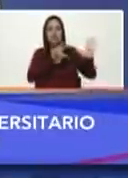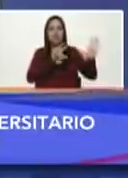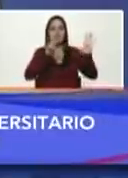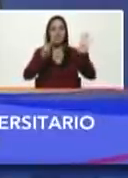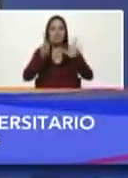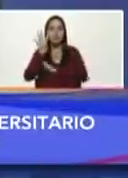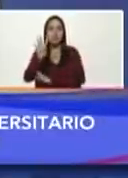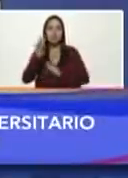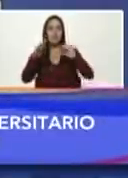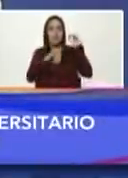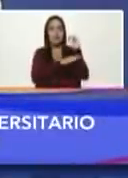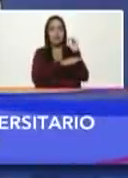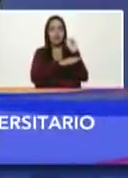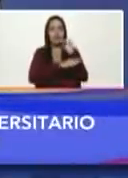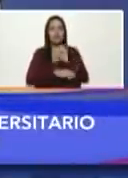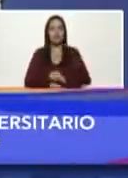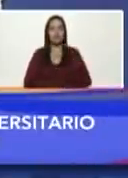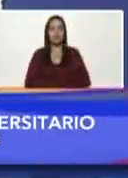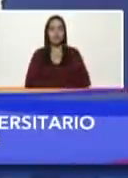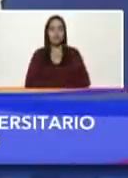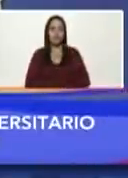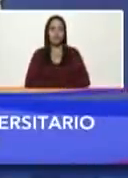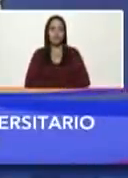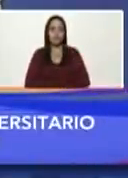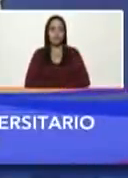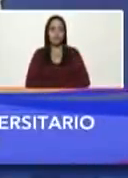138.874 petros.